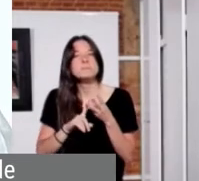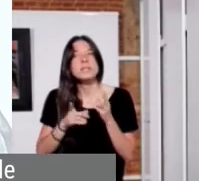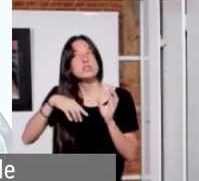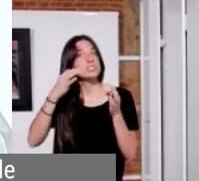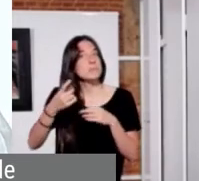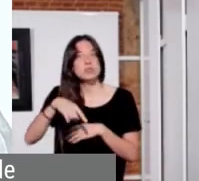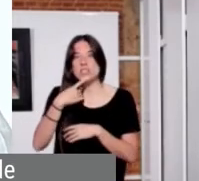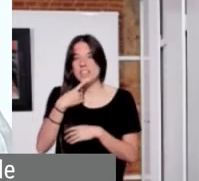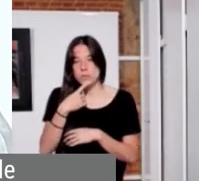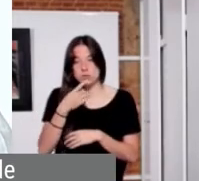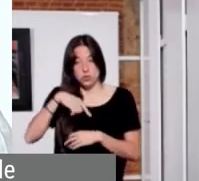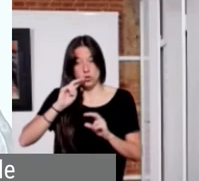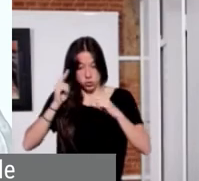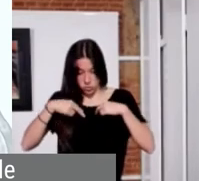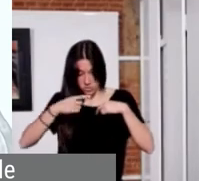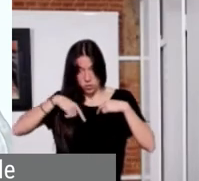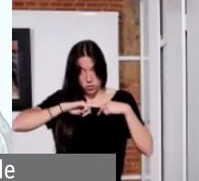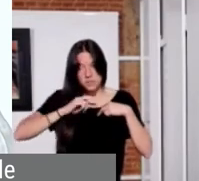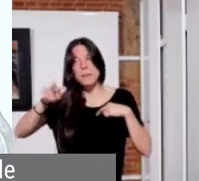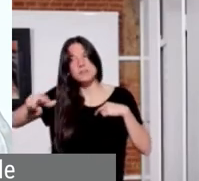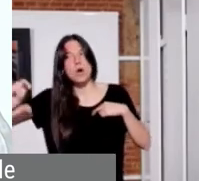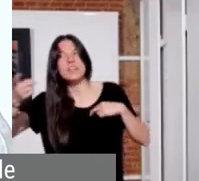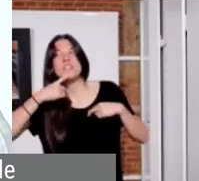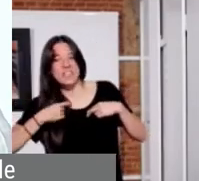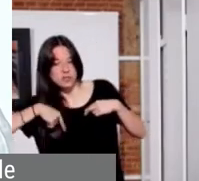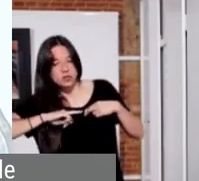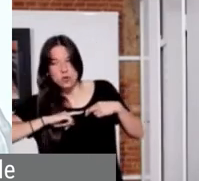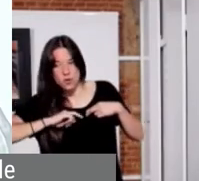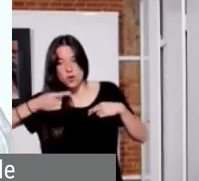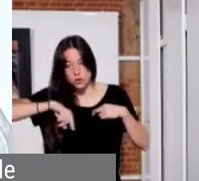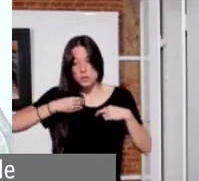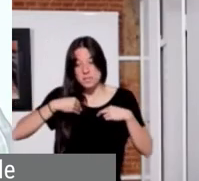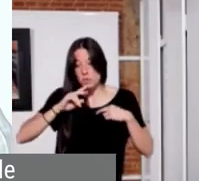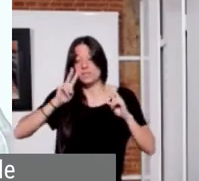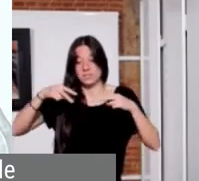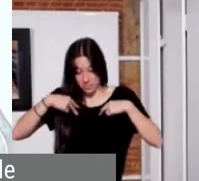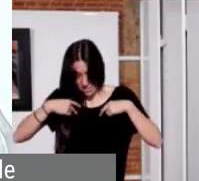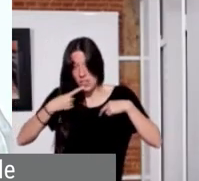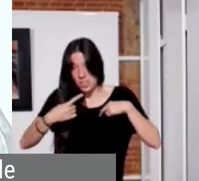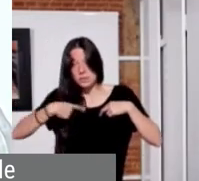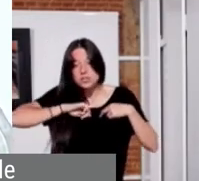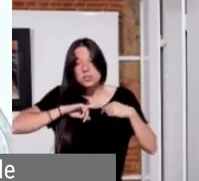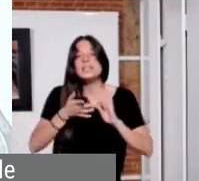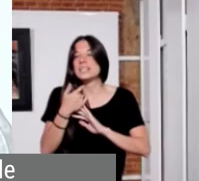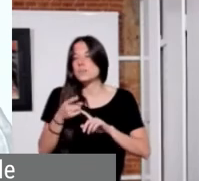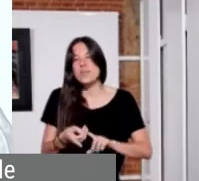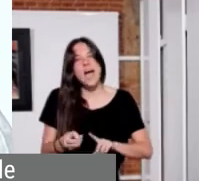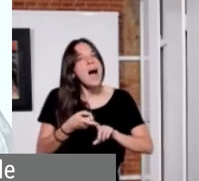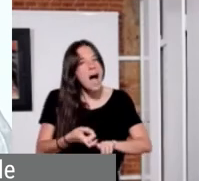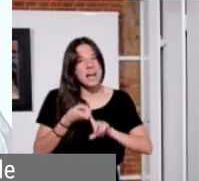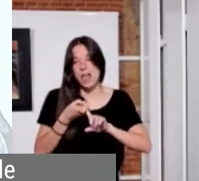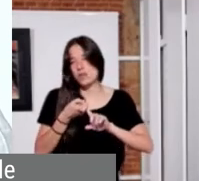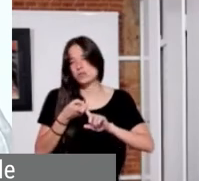mismos, no otros de nosotros, sino nosotros decimos de nosotros mismos que nos vemos excesivamente anclados en los servicios y en lo que